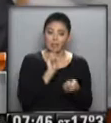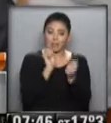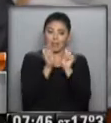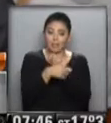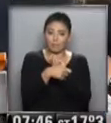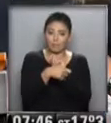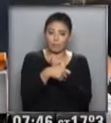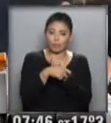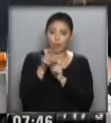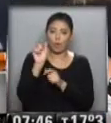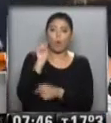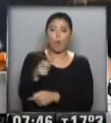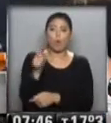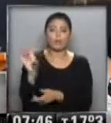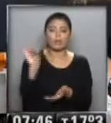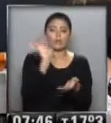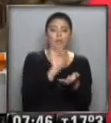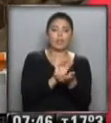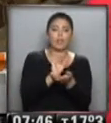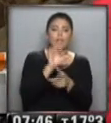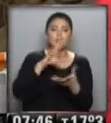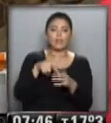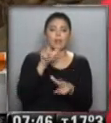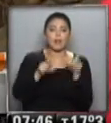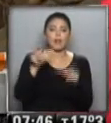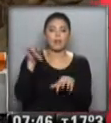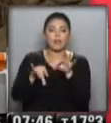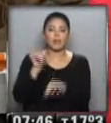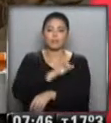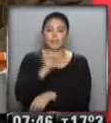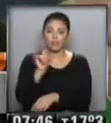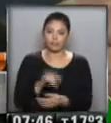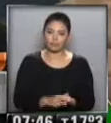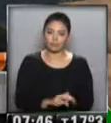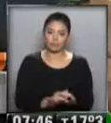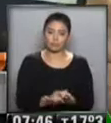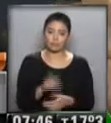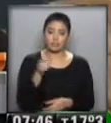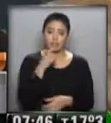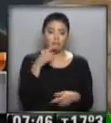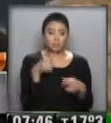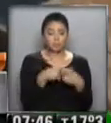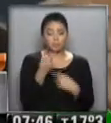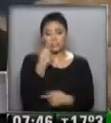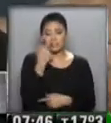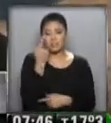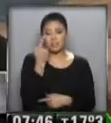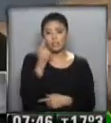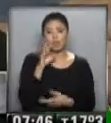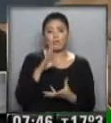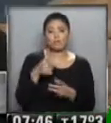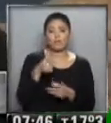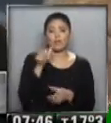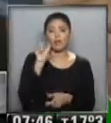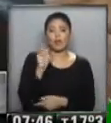se eligen jueces por el voto popular sino a los que los designan y hubiera sido un debate interesante elegir jueces por